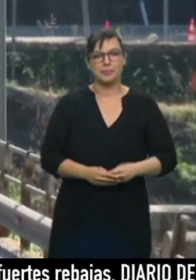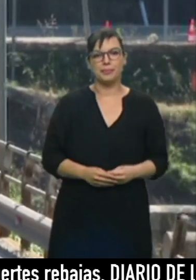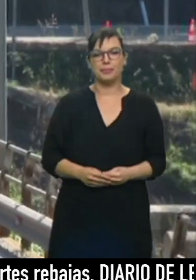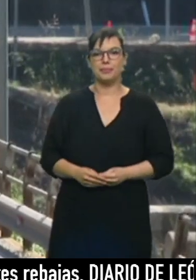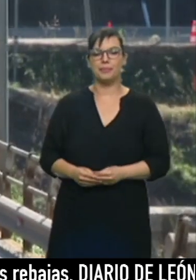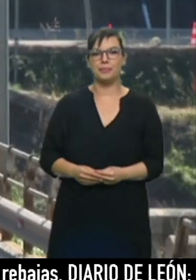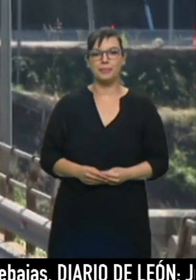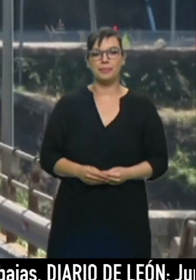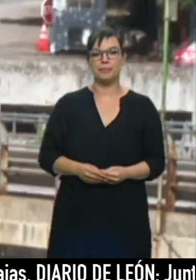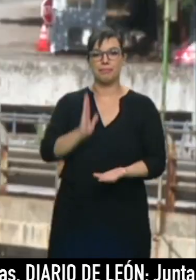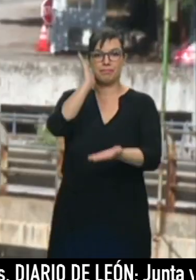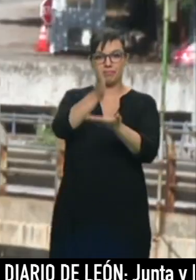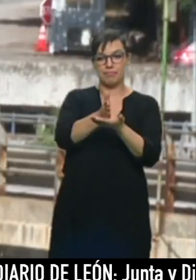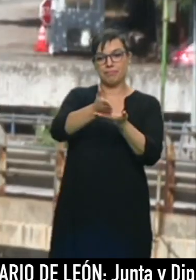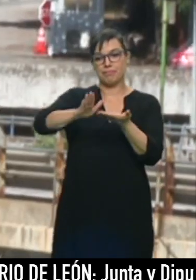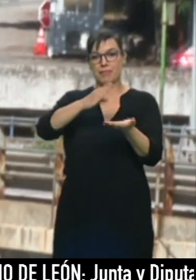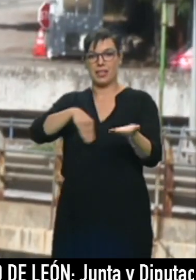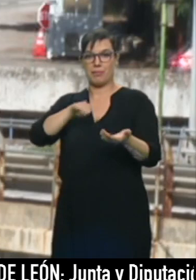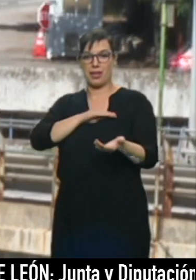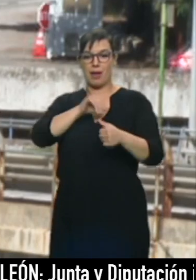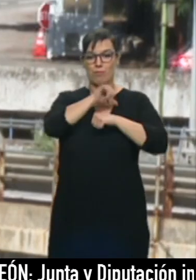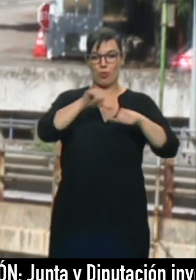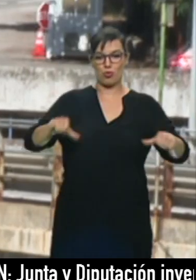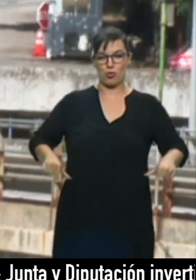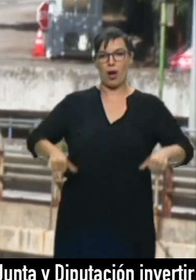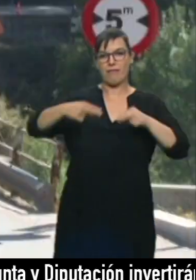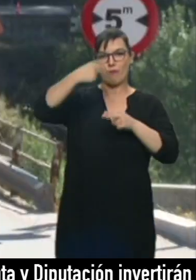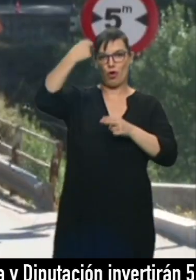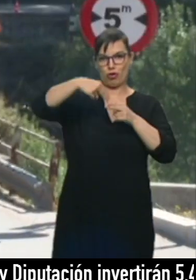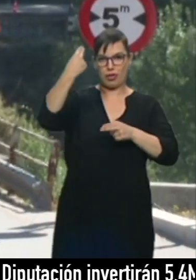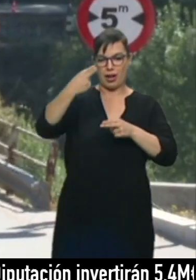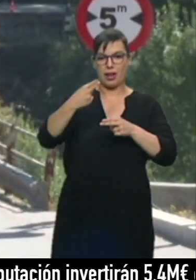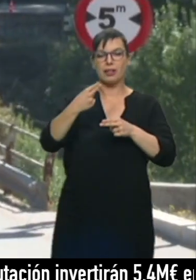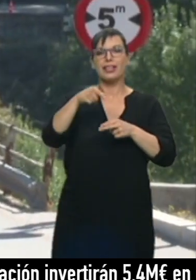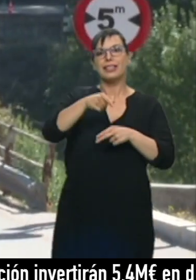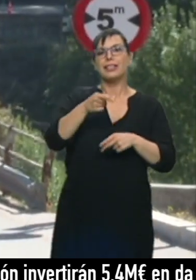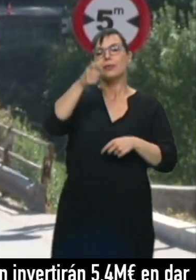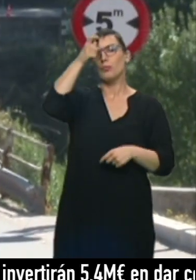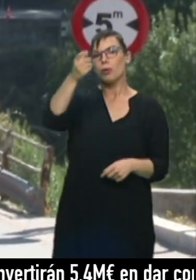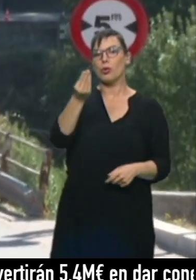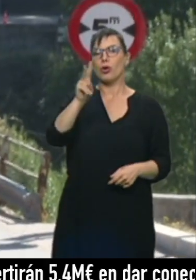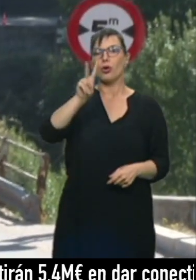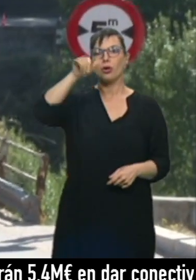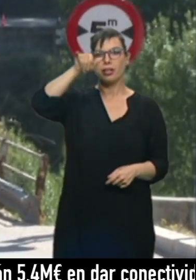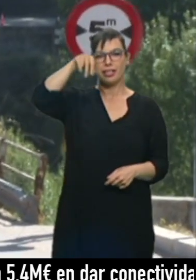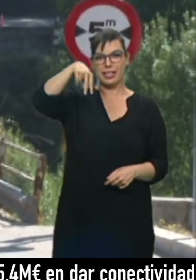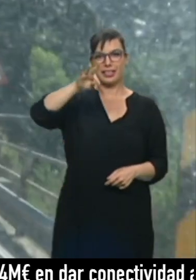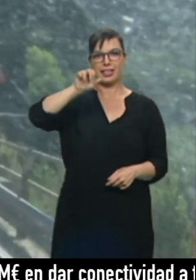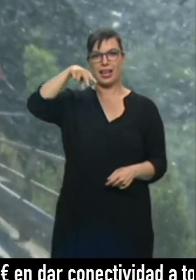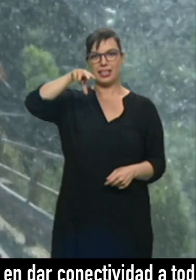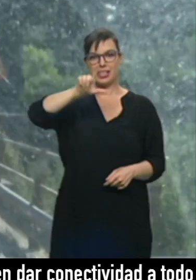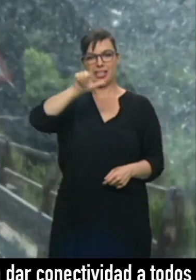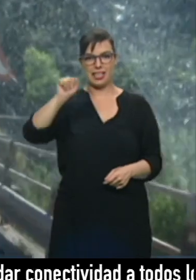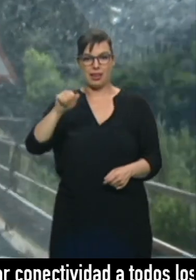De un lado, España. Del otro, Portugal. Este es el paso fronterizo situado entre Quintanilla y San Martín del Pedroso, en Zamora.